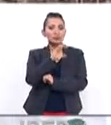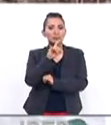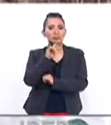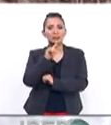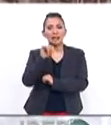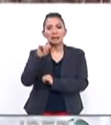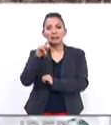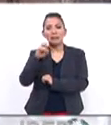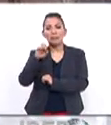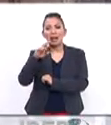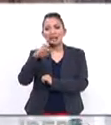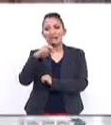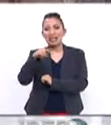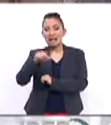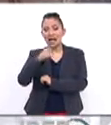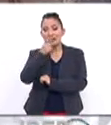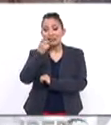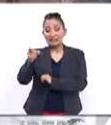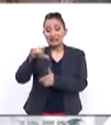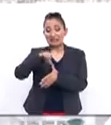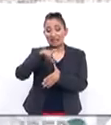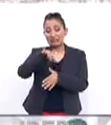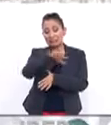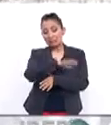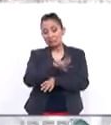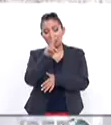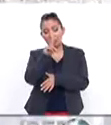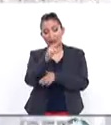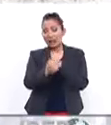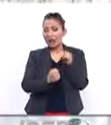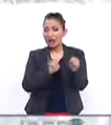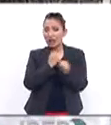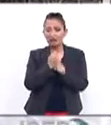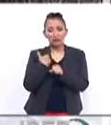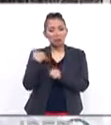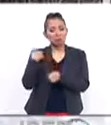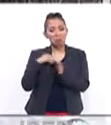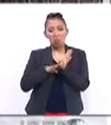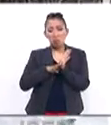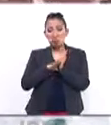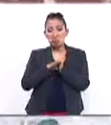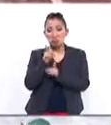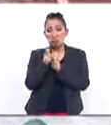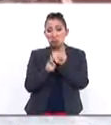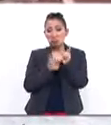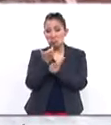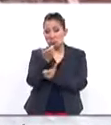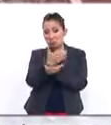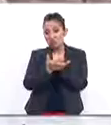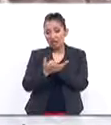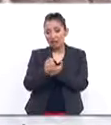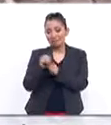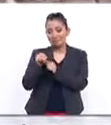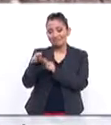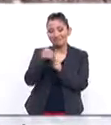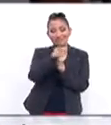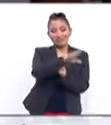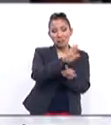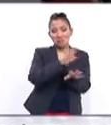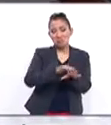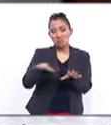CEPAL, Alicia Bárcena, aseguró que en Latinoamérica se han tenido años de muy bajo crecimiento económico y el impacto se ha